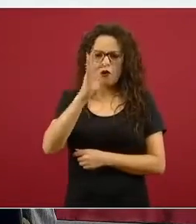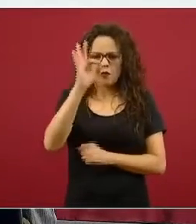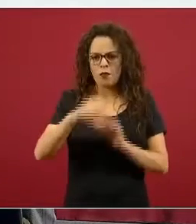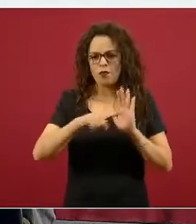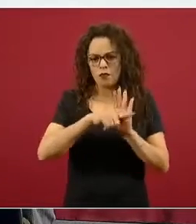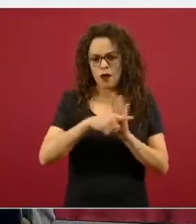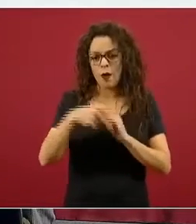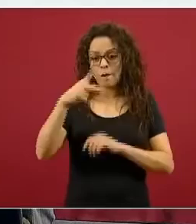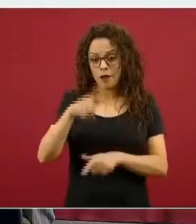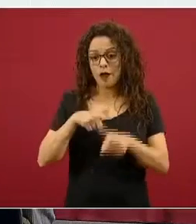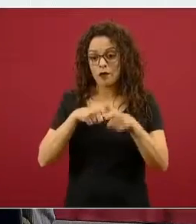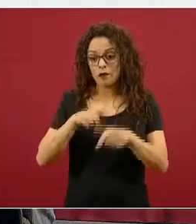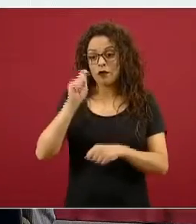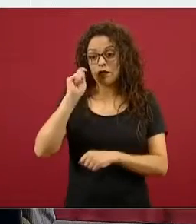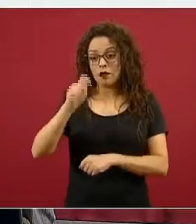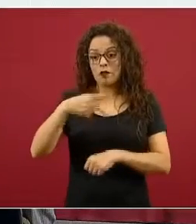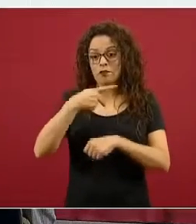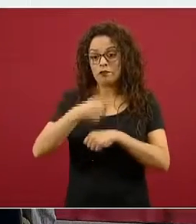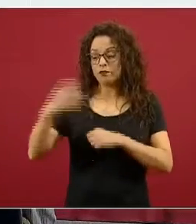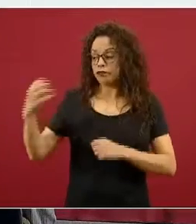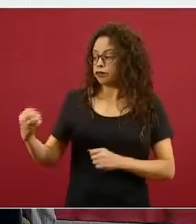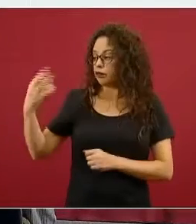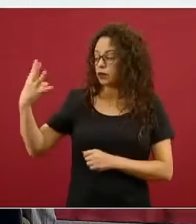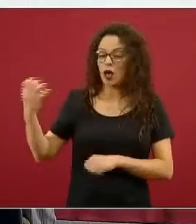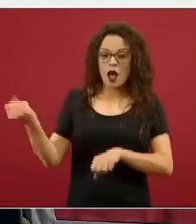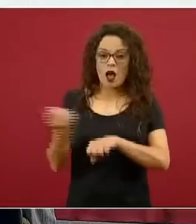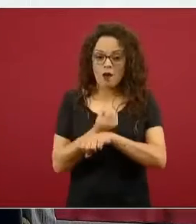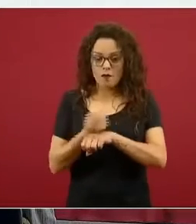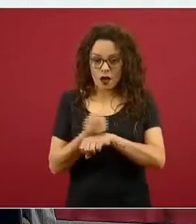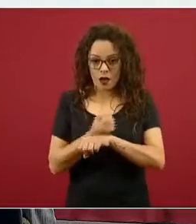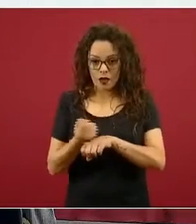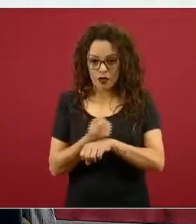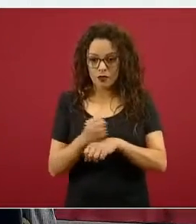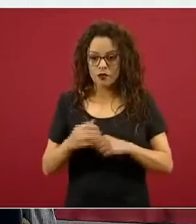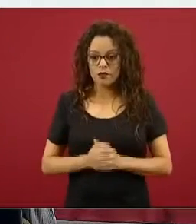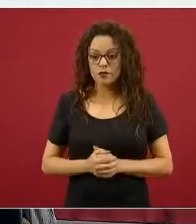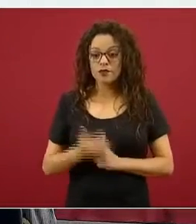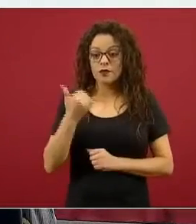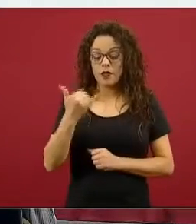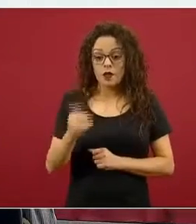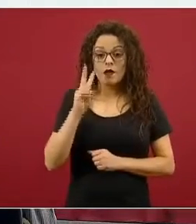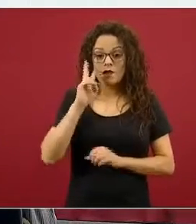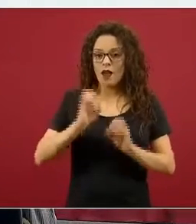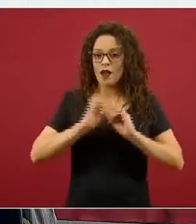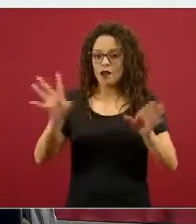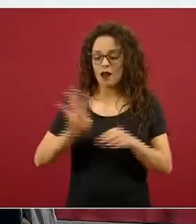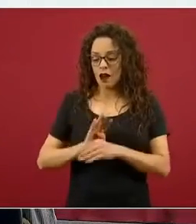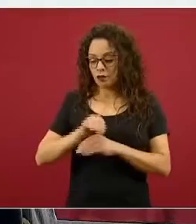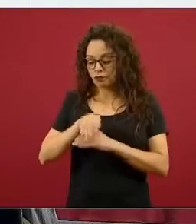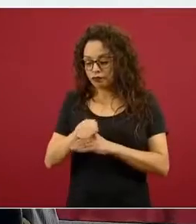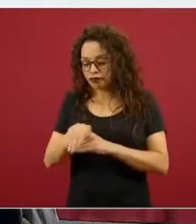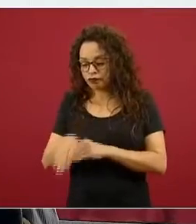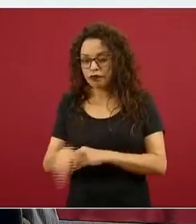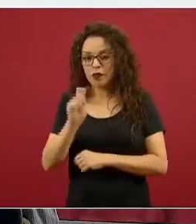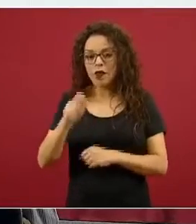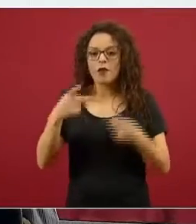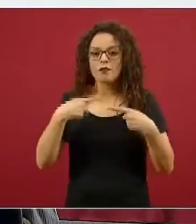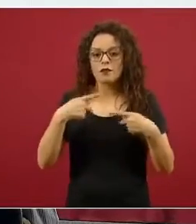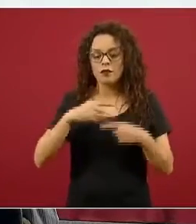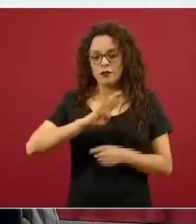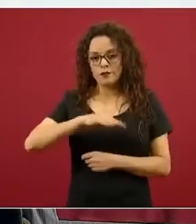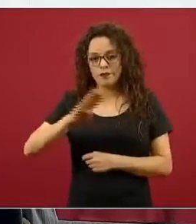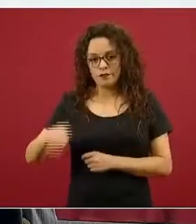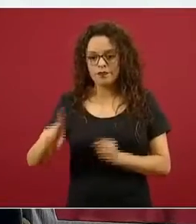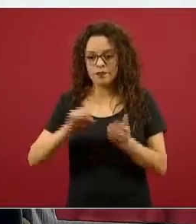de riesgo amarillo. Y en cambio, las muertes también, un descenso franco y de la última semana del menos 50%.